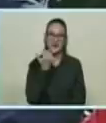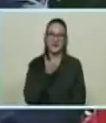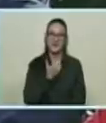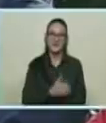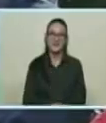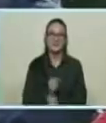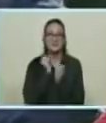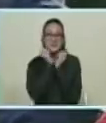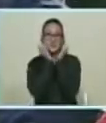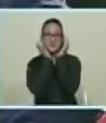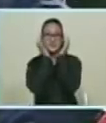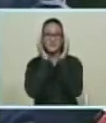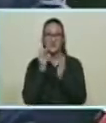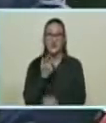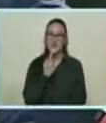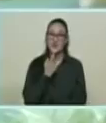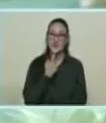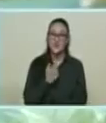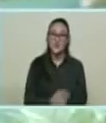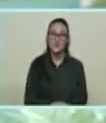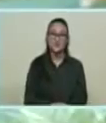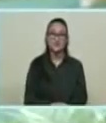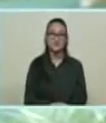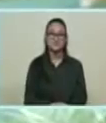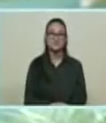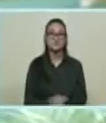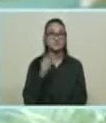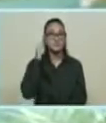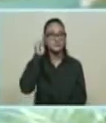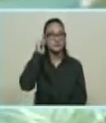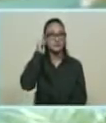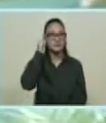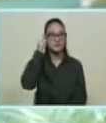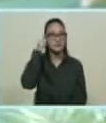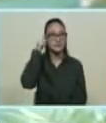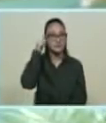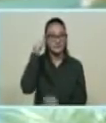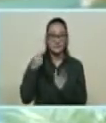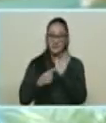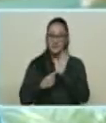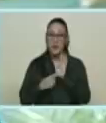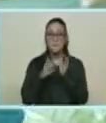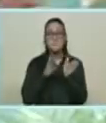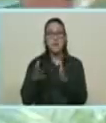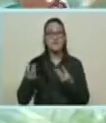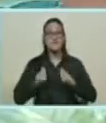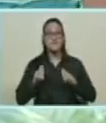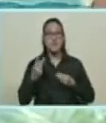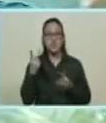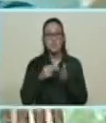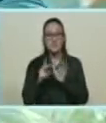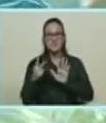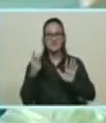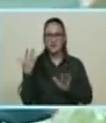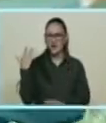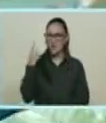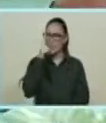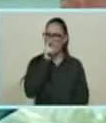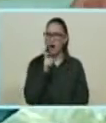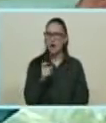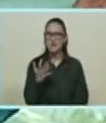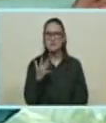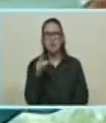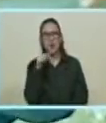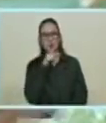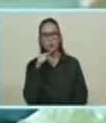se pone rojo. Él me presentó el plan de viviendas para el 2017, hace un año, por ahí por el